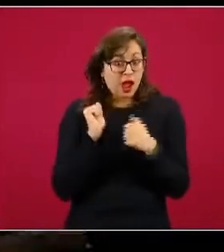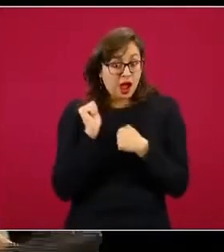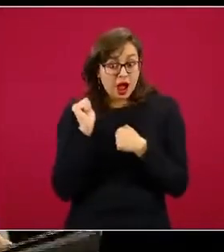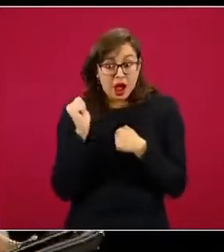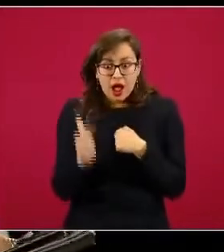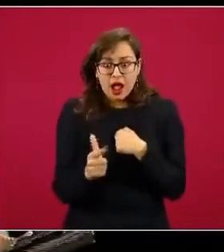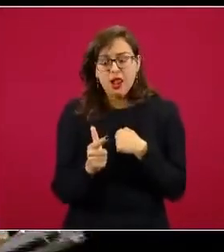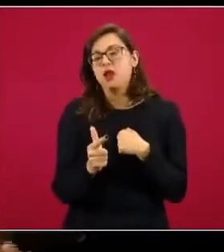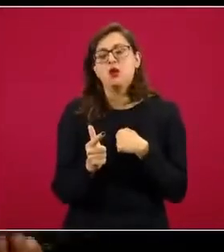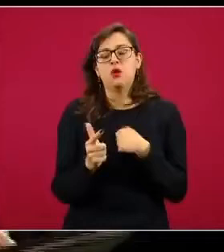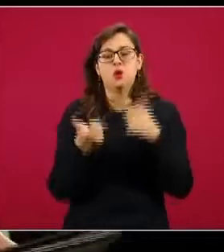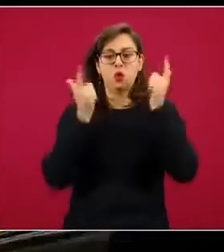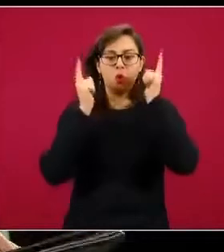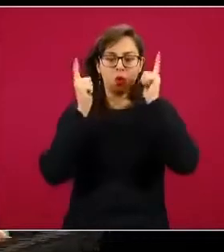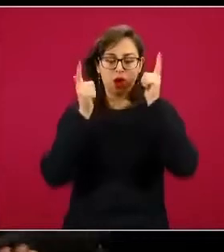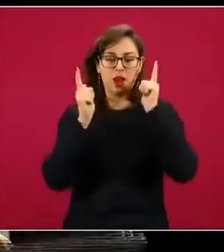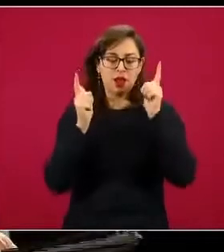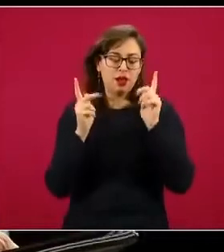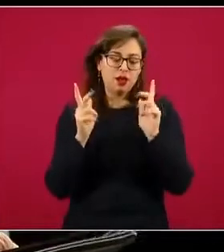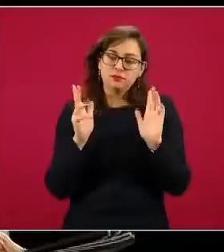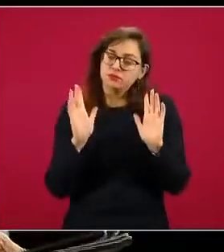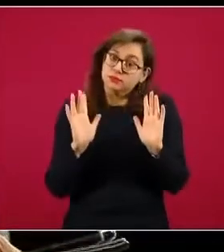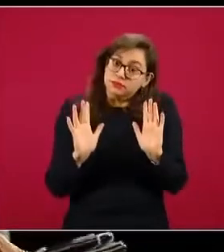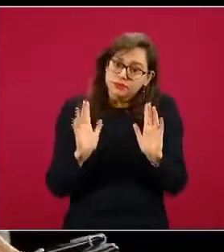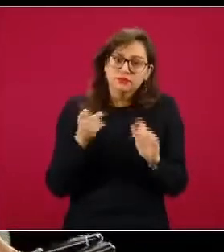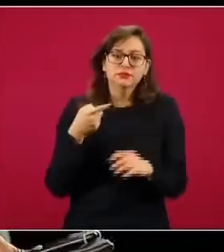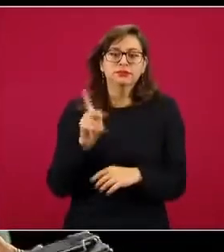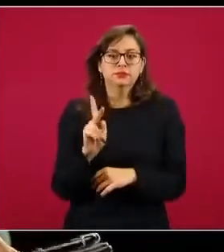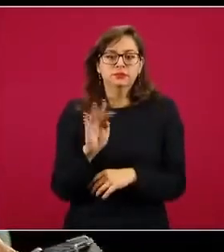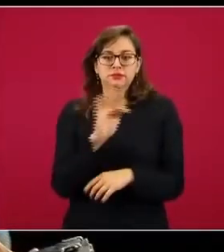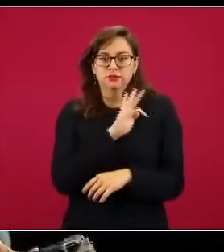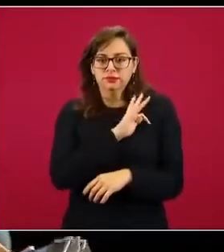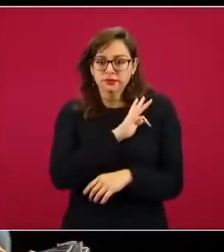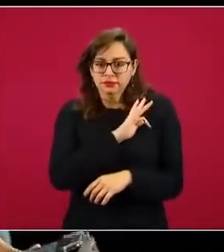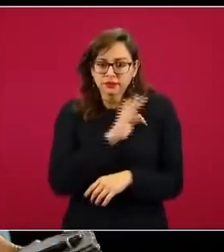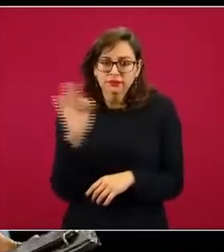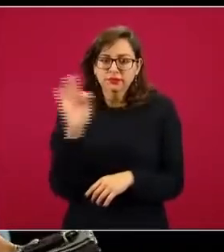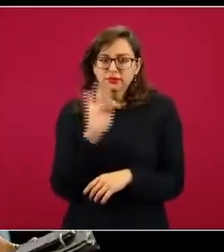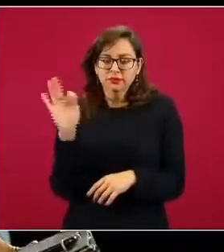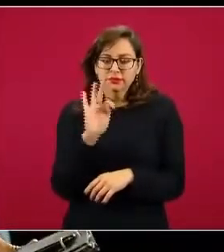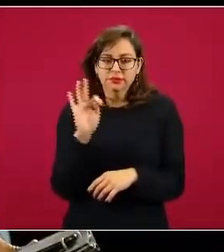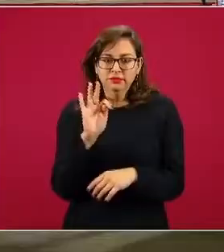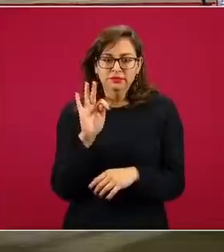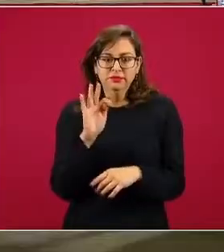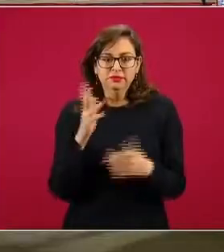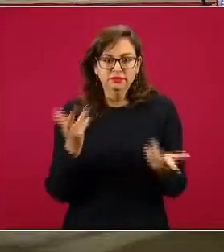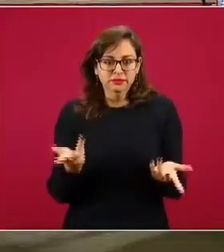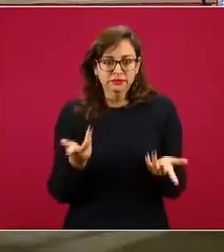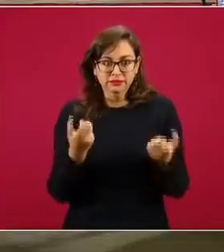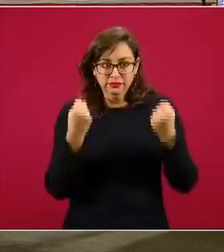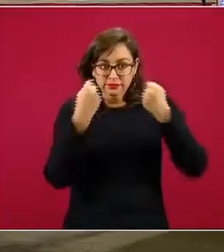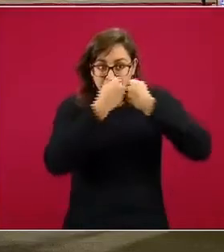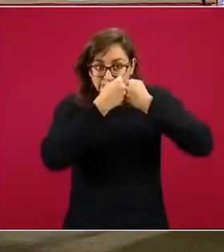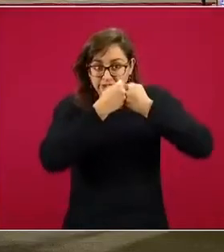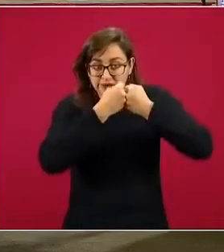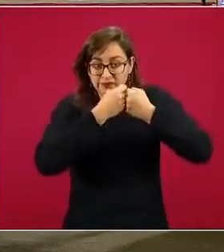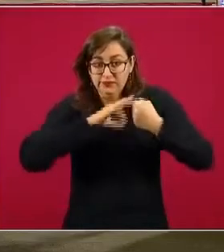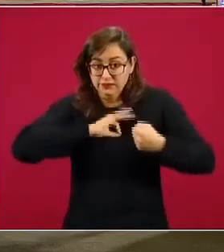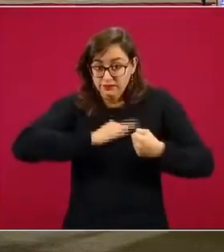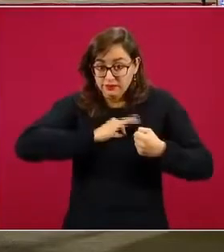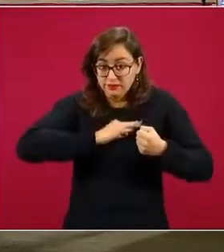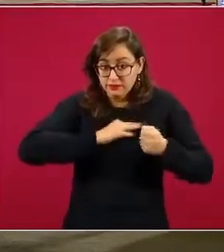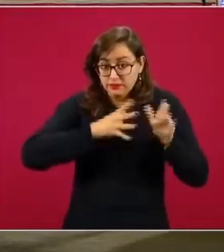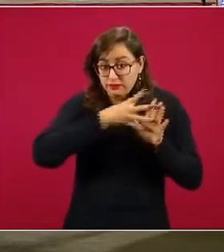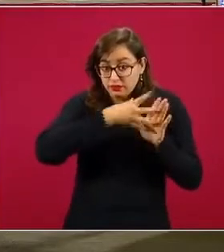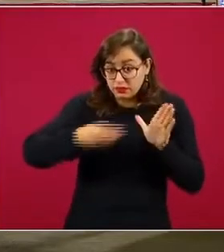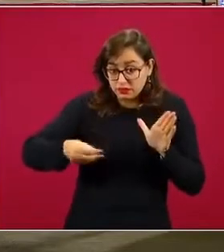algo? Esperemos que no, pero tal vez lo más factible es que sí llegue esa cepa a pasar a los estados fronterizos. Si